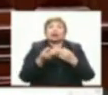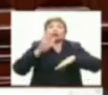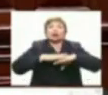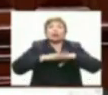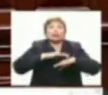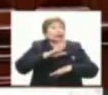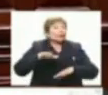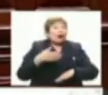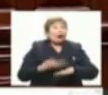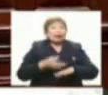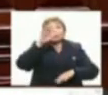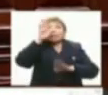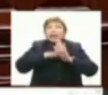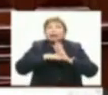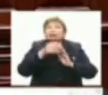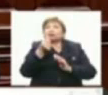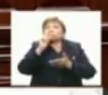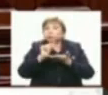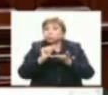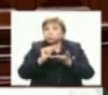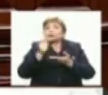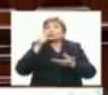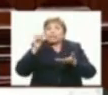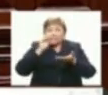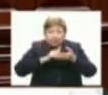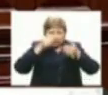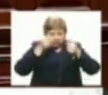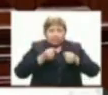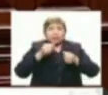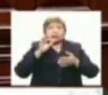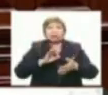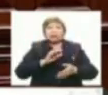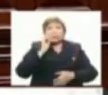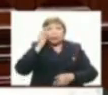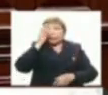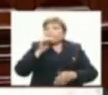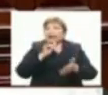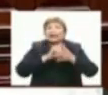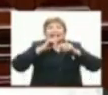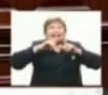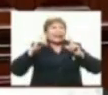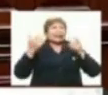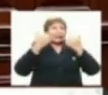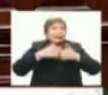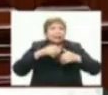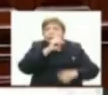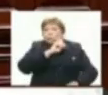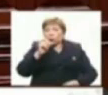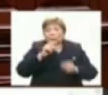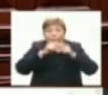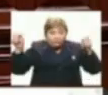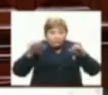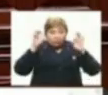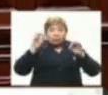todo las de menores ingresos, sean más estables y prósperos. Que las grandes empresas no estafen